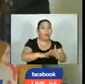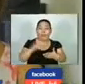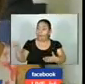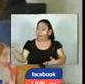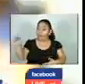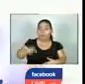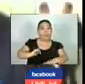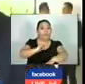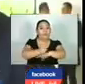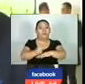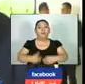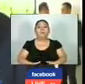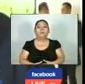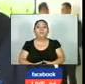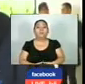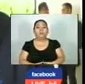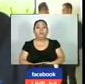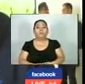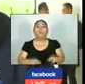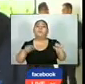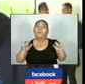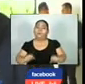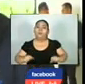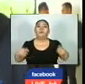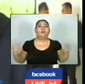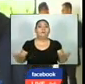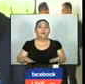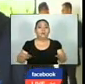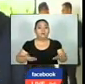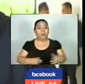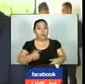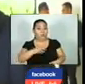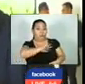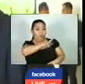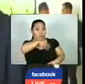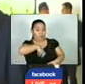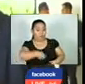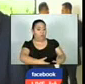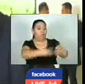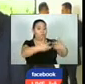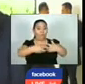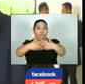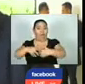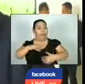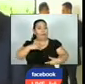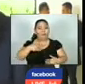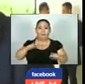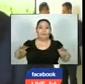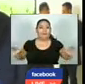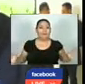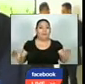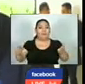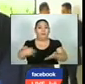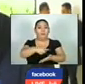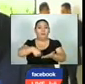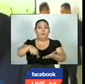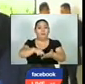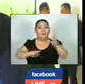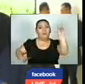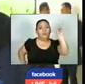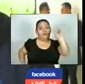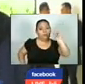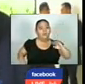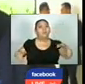a invertir al Centro Histórico. Nos va a permitir generar estas condiciones para que el empresariado se sienta motivado de invertir en el Centro Histórico y por supuesto,